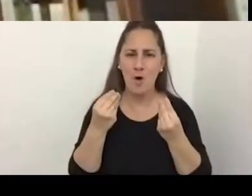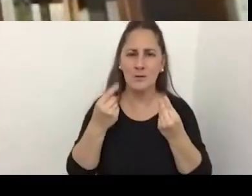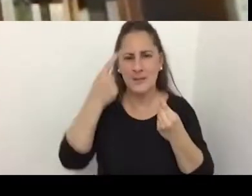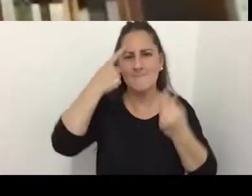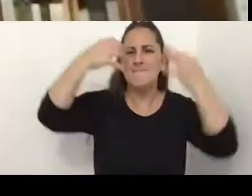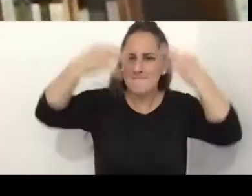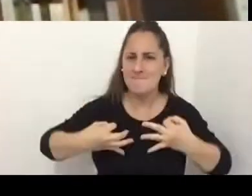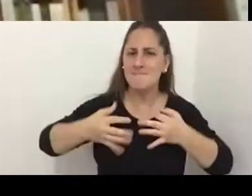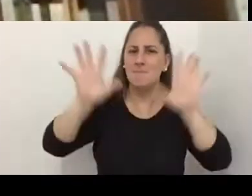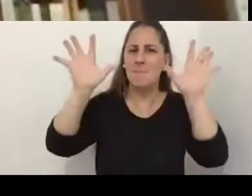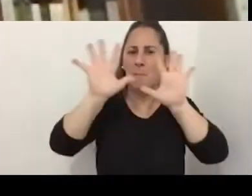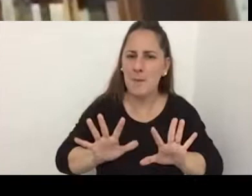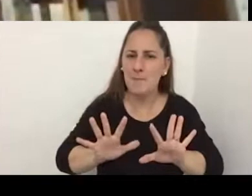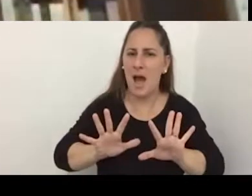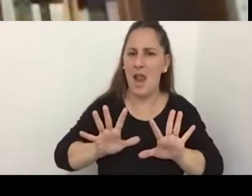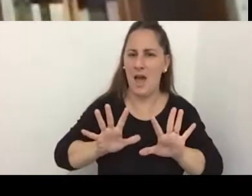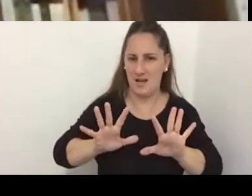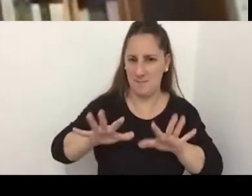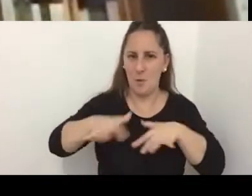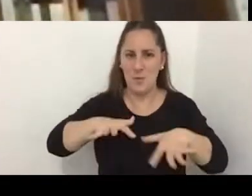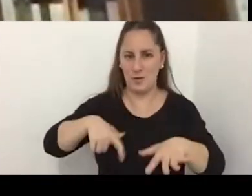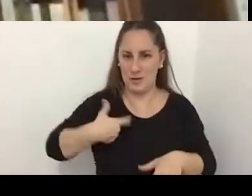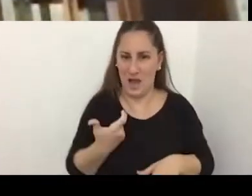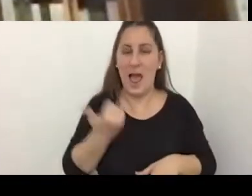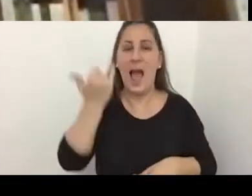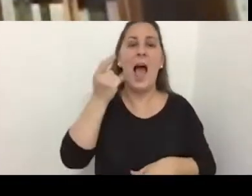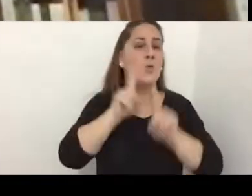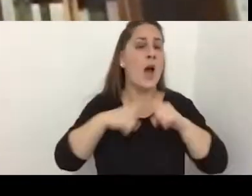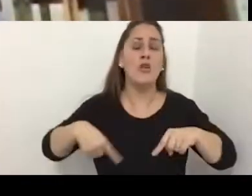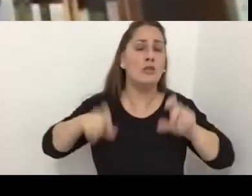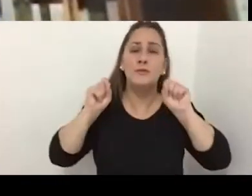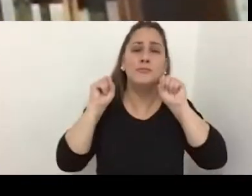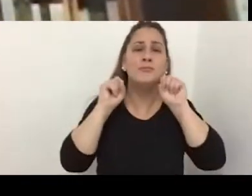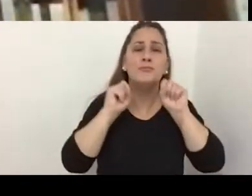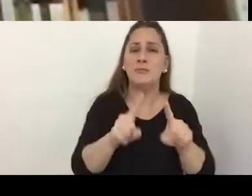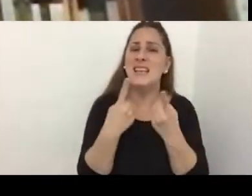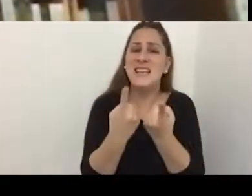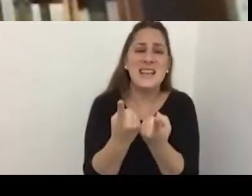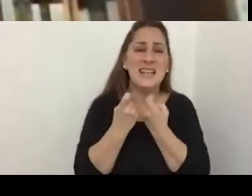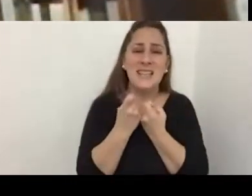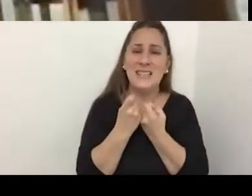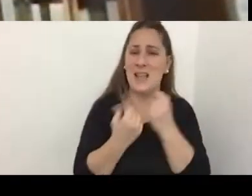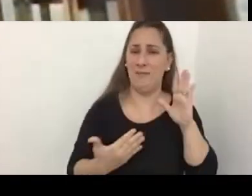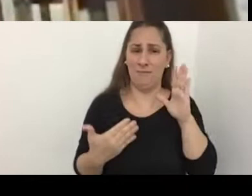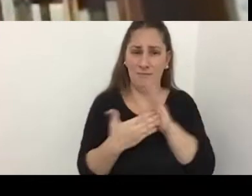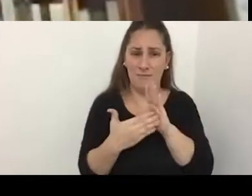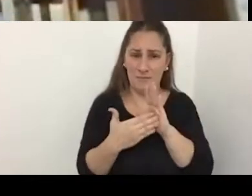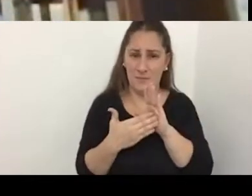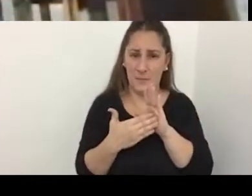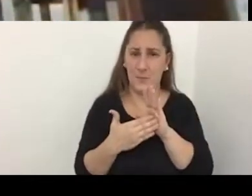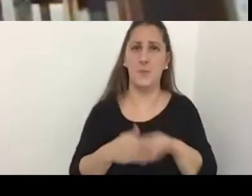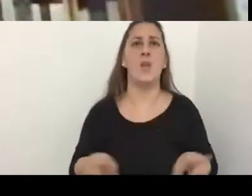de la organización sindical. Hay cuestiones que son instrumentales, que son necesarias desde ya, como